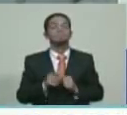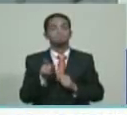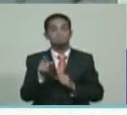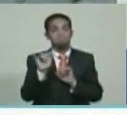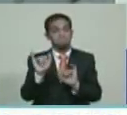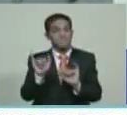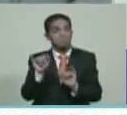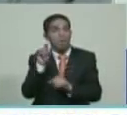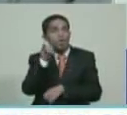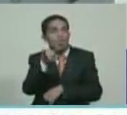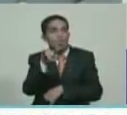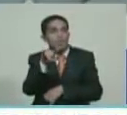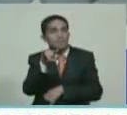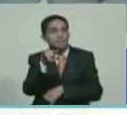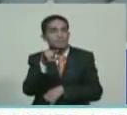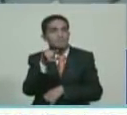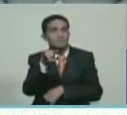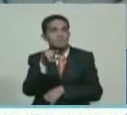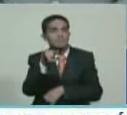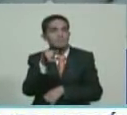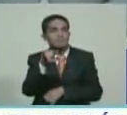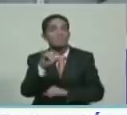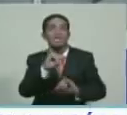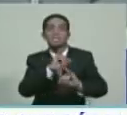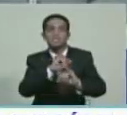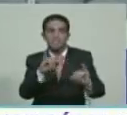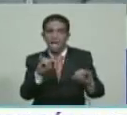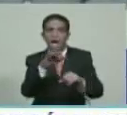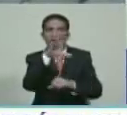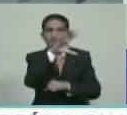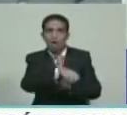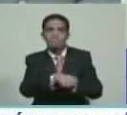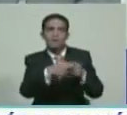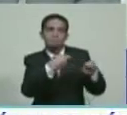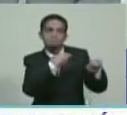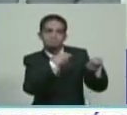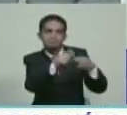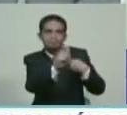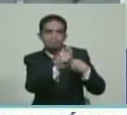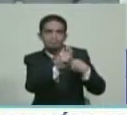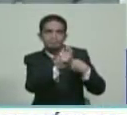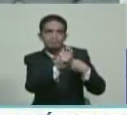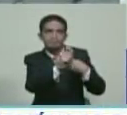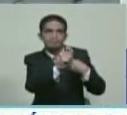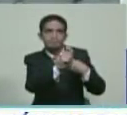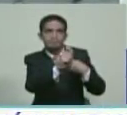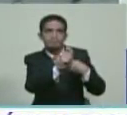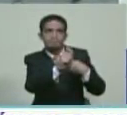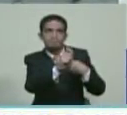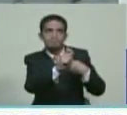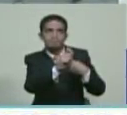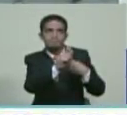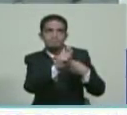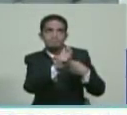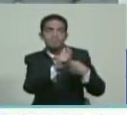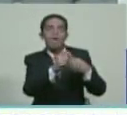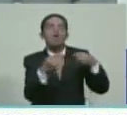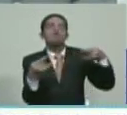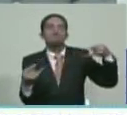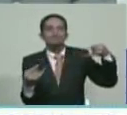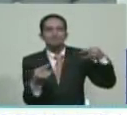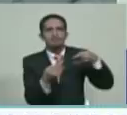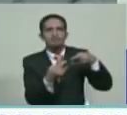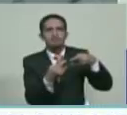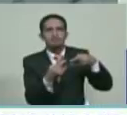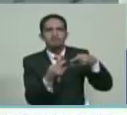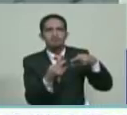además una vez que usted haga la transacción descripto moneda descripto moneda se le va a descargar en